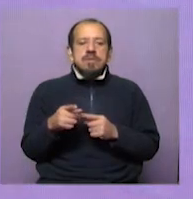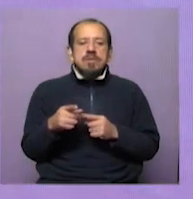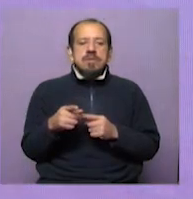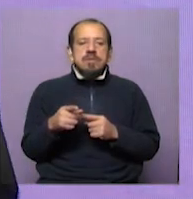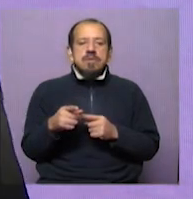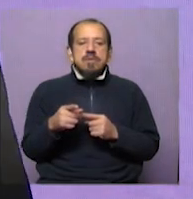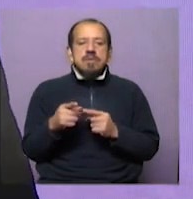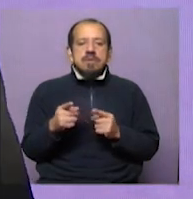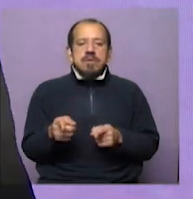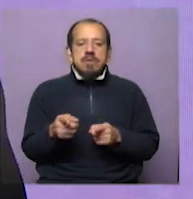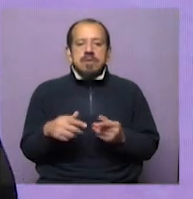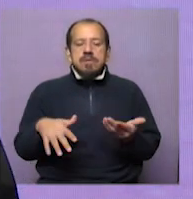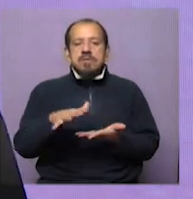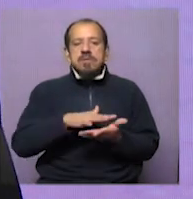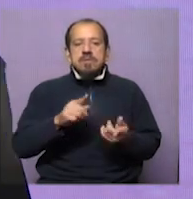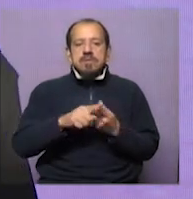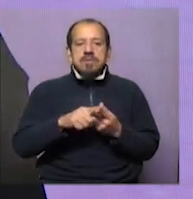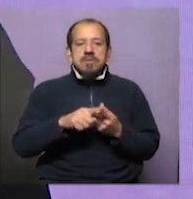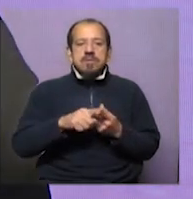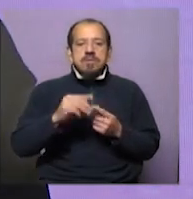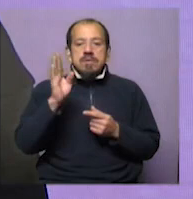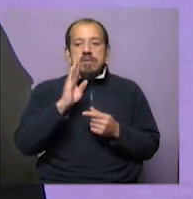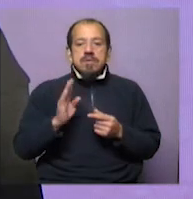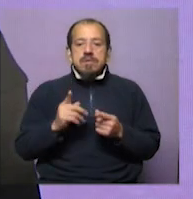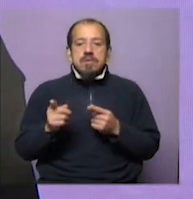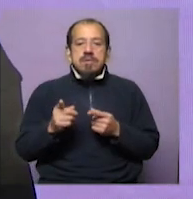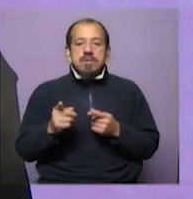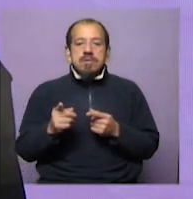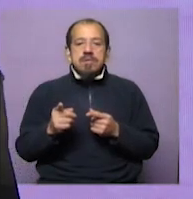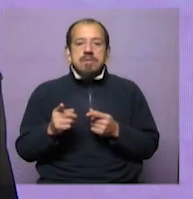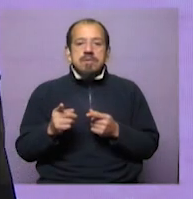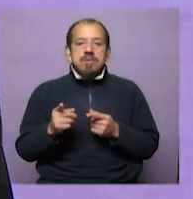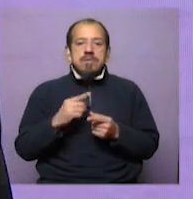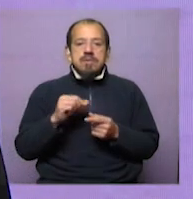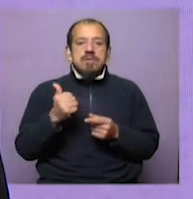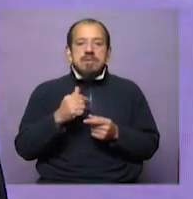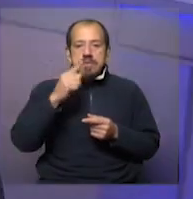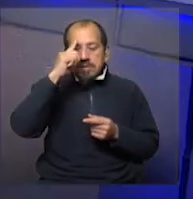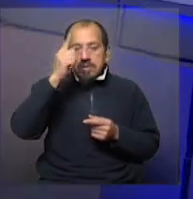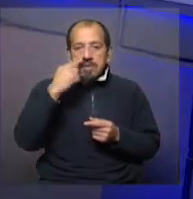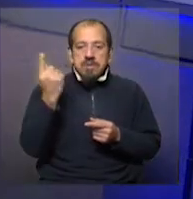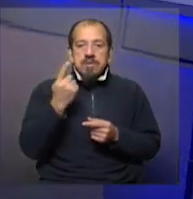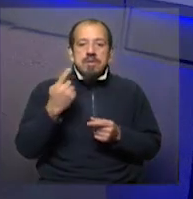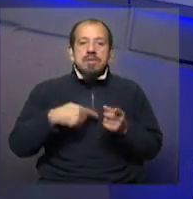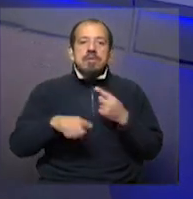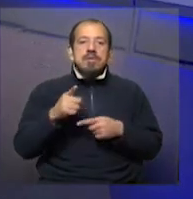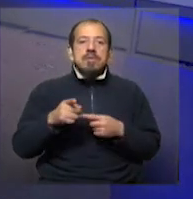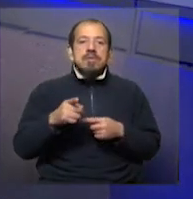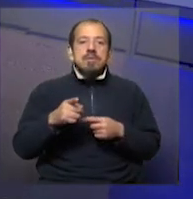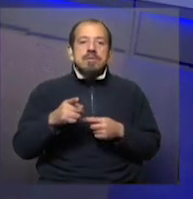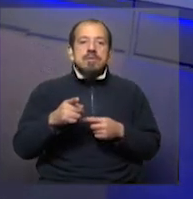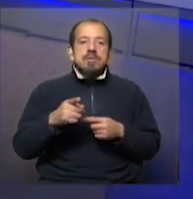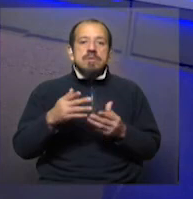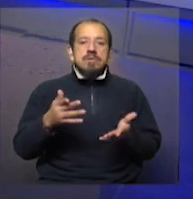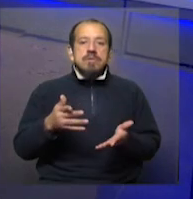salas comerciales, el documental brasilero le ganaba al internacional. Y era en el único, o